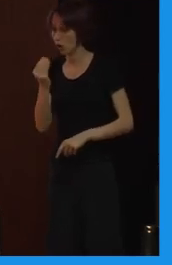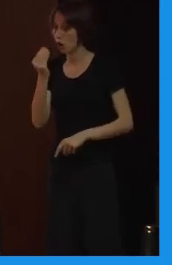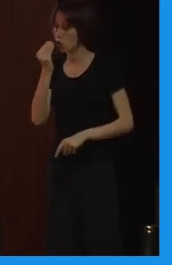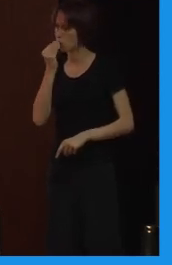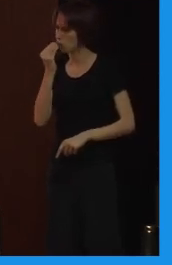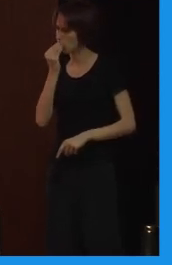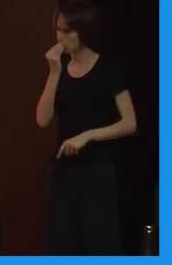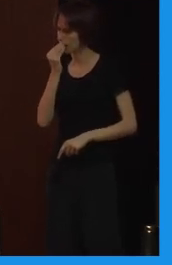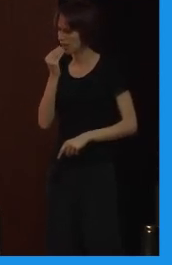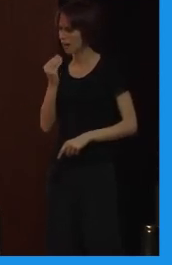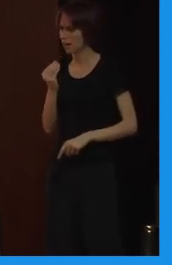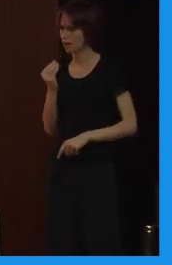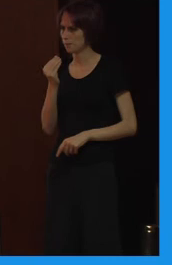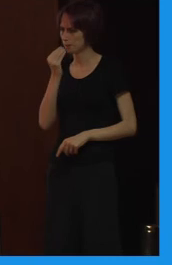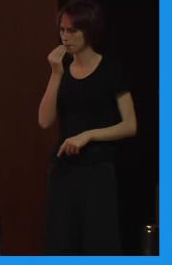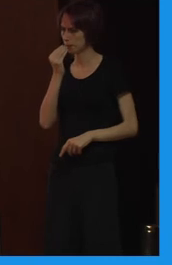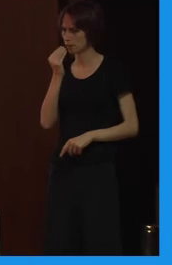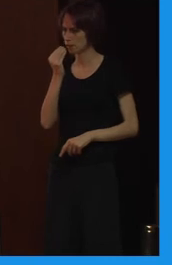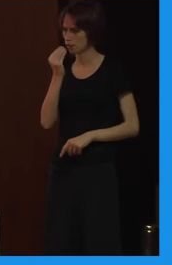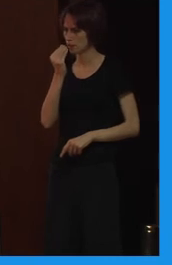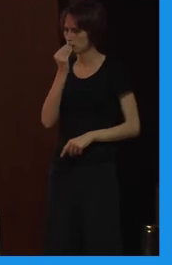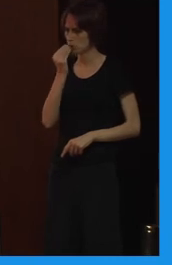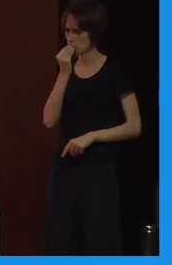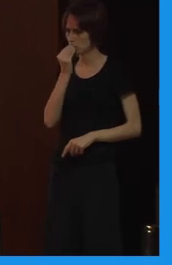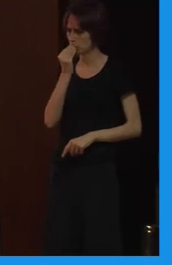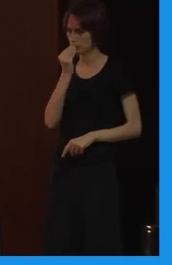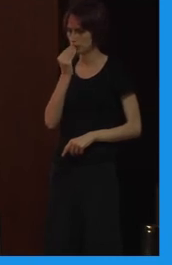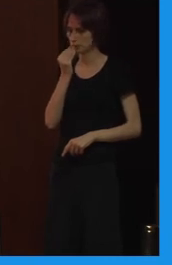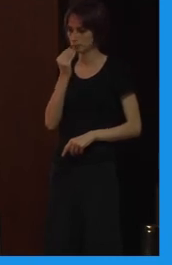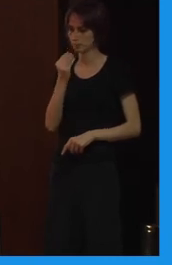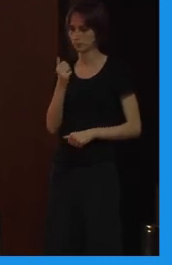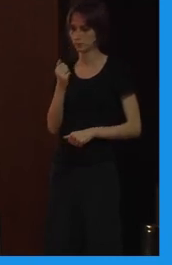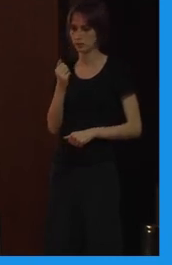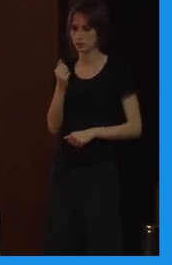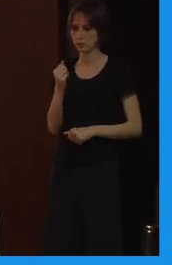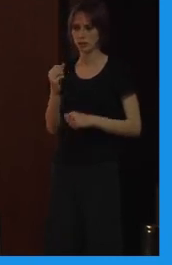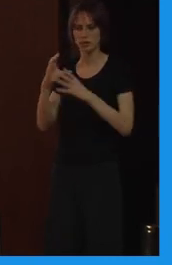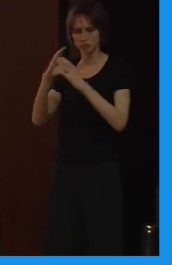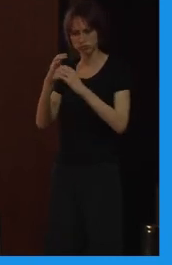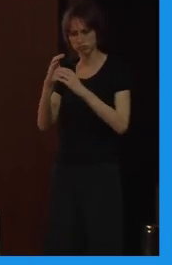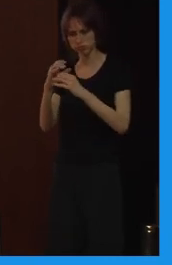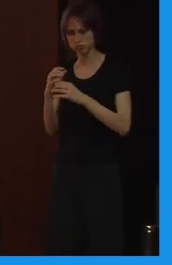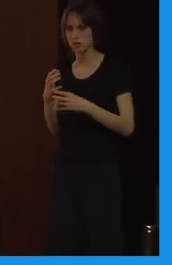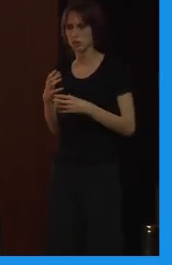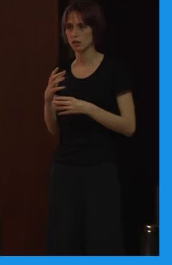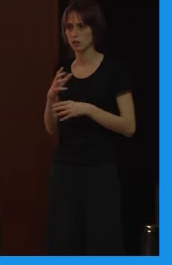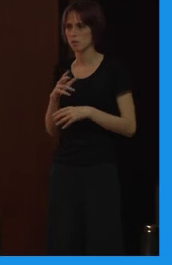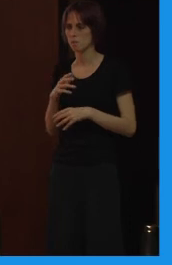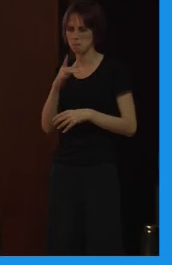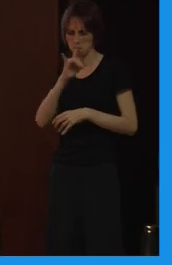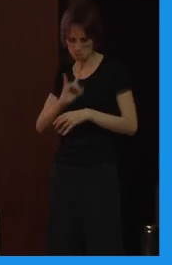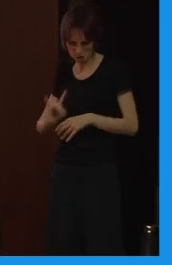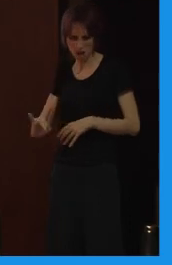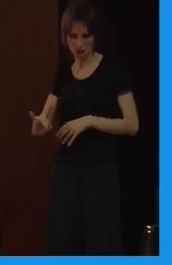Estoy más en casa, tengo problemas laborales y sociales y estoy más en casa y consumo alimentos hipercalóricos y hago menos